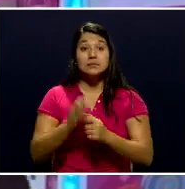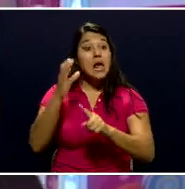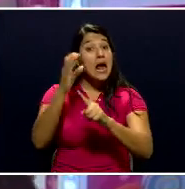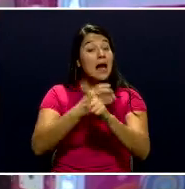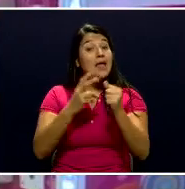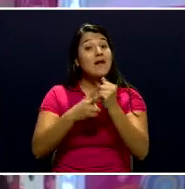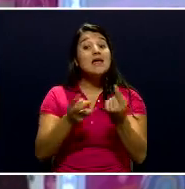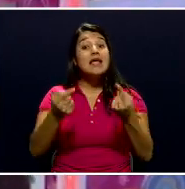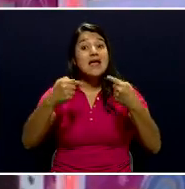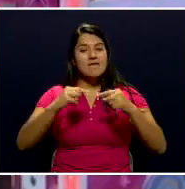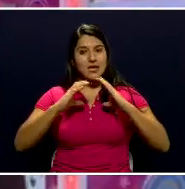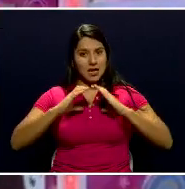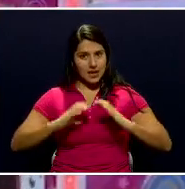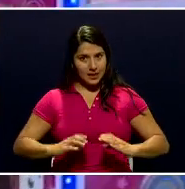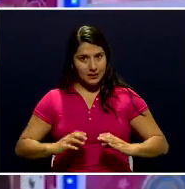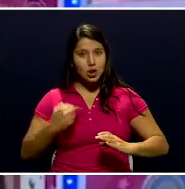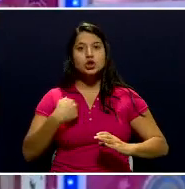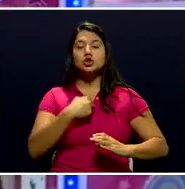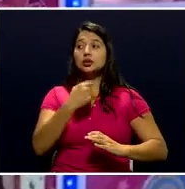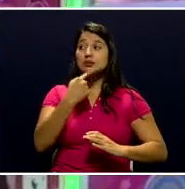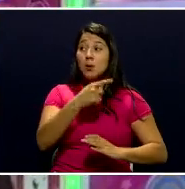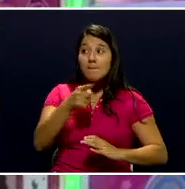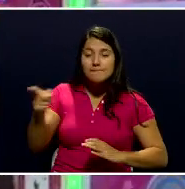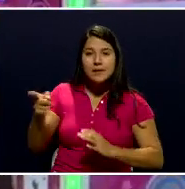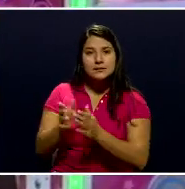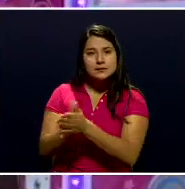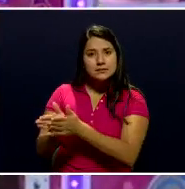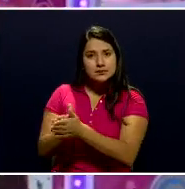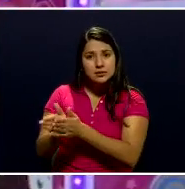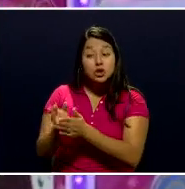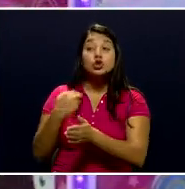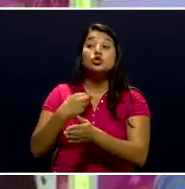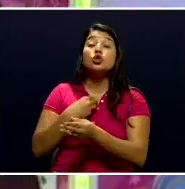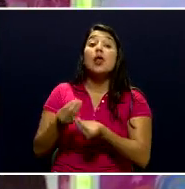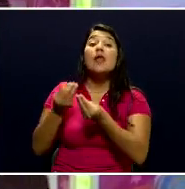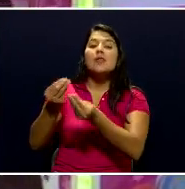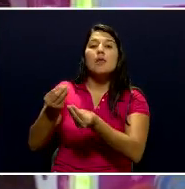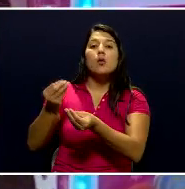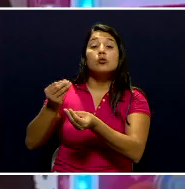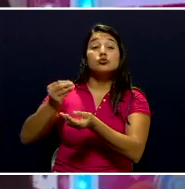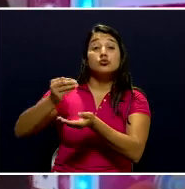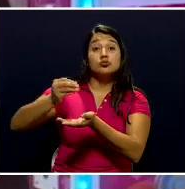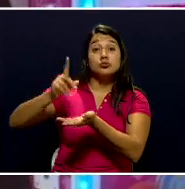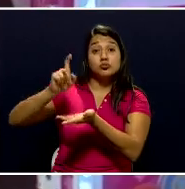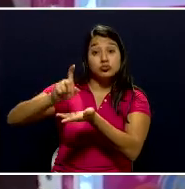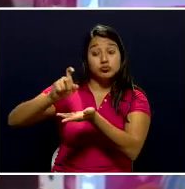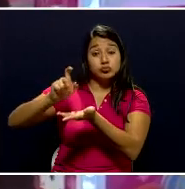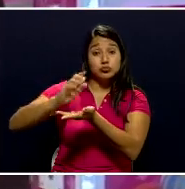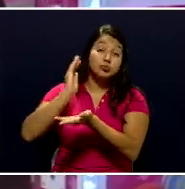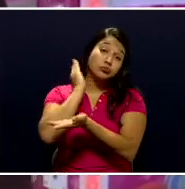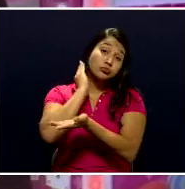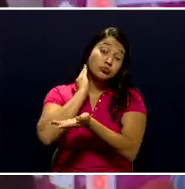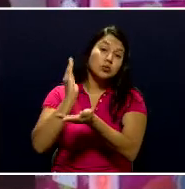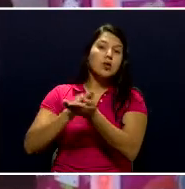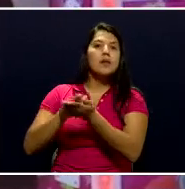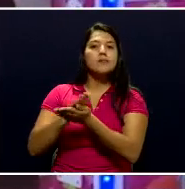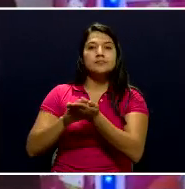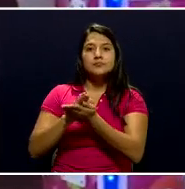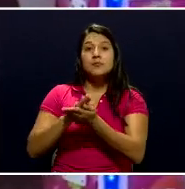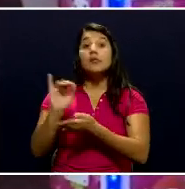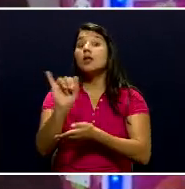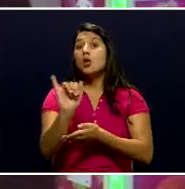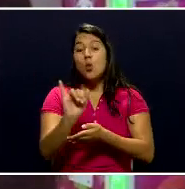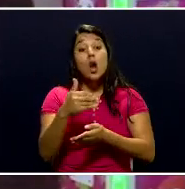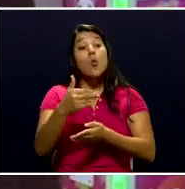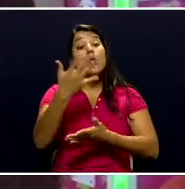clientes, apenas entran, se mandan a lavar las manos, se les desinfecta con alcohol. Igual las máquinas se usan, se desinfectan con